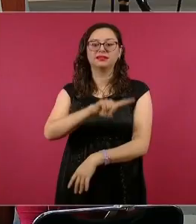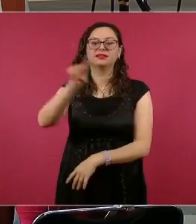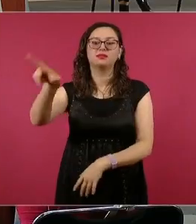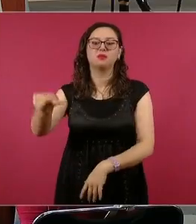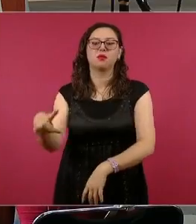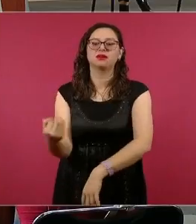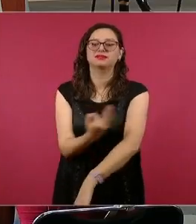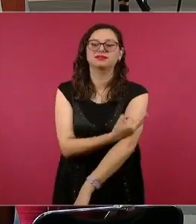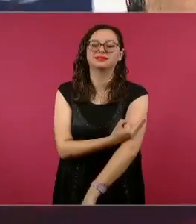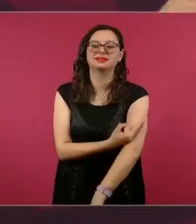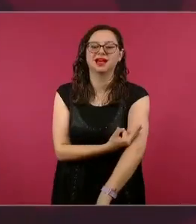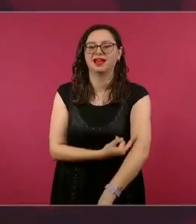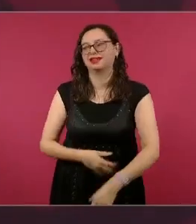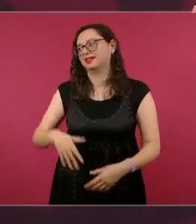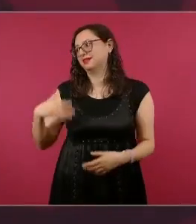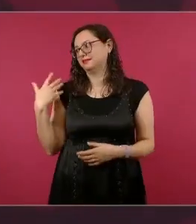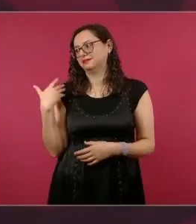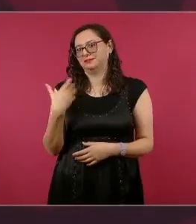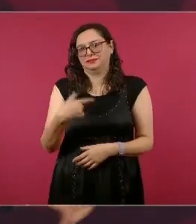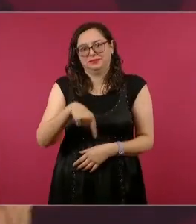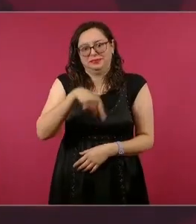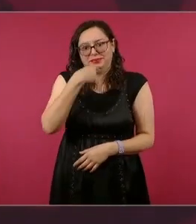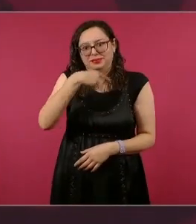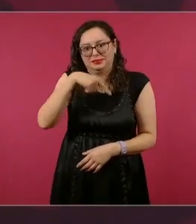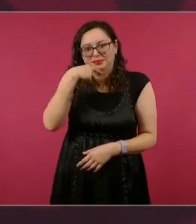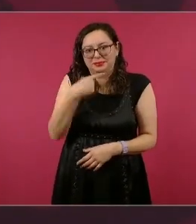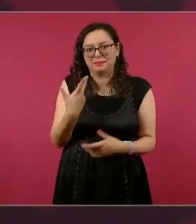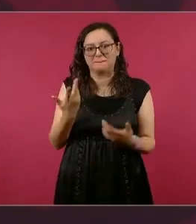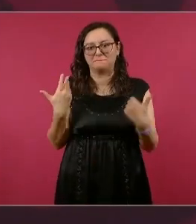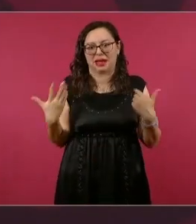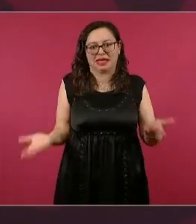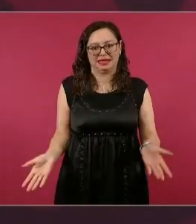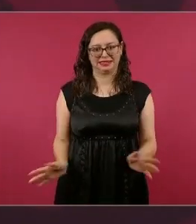Pero ya había pasado todo.